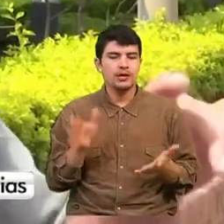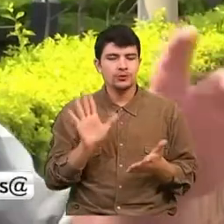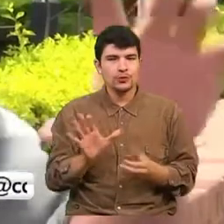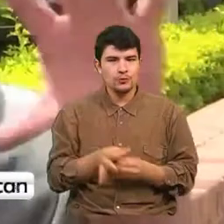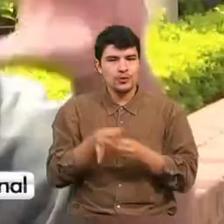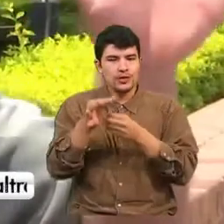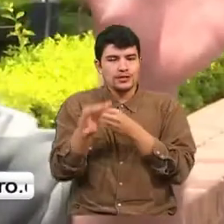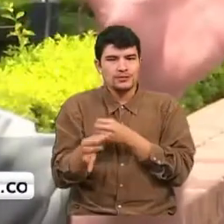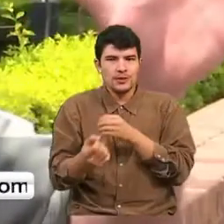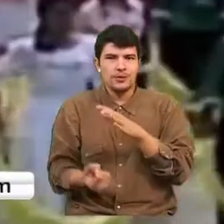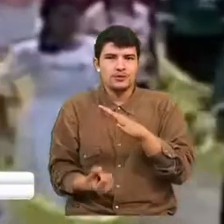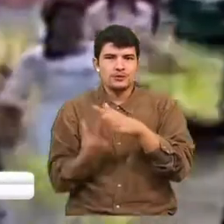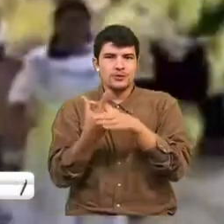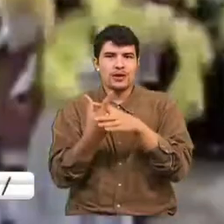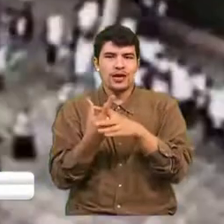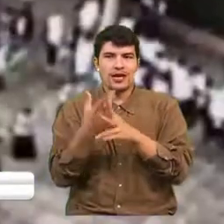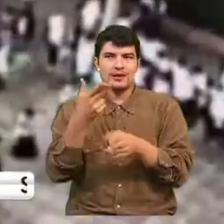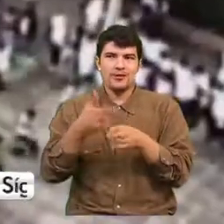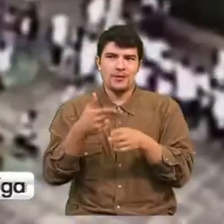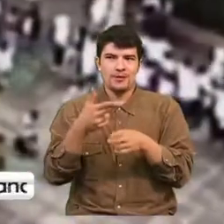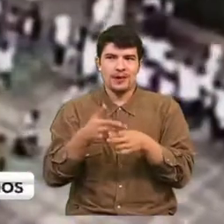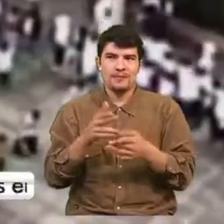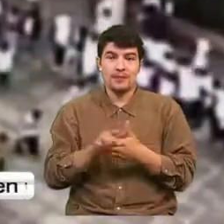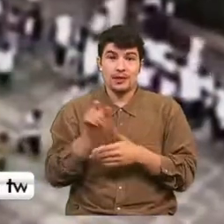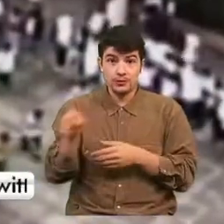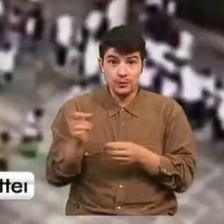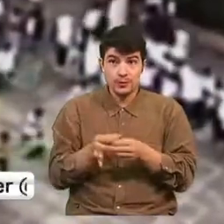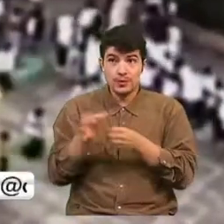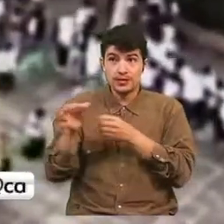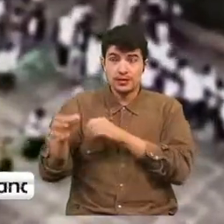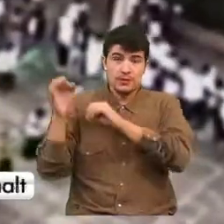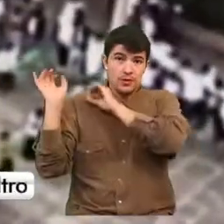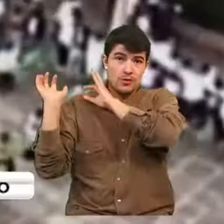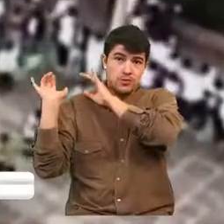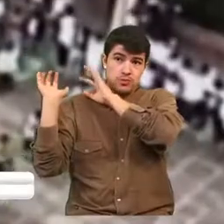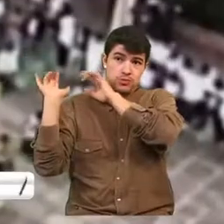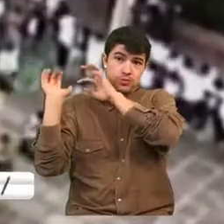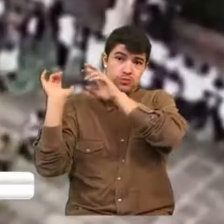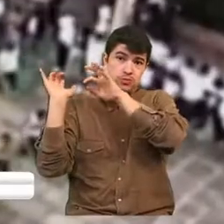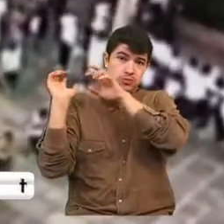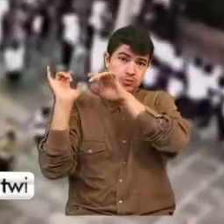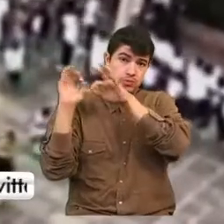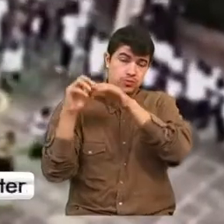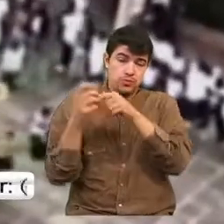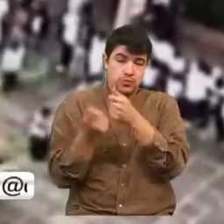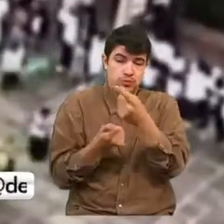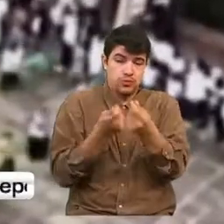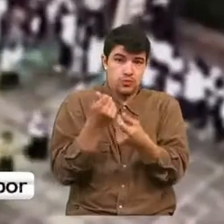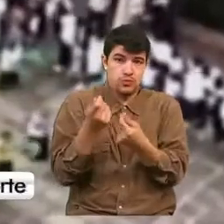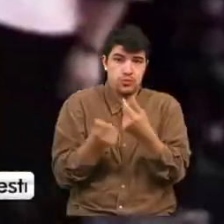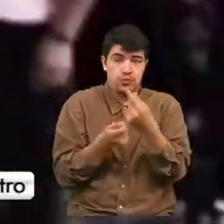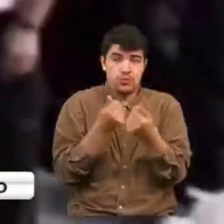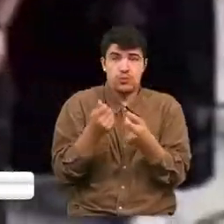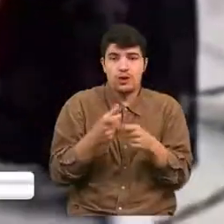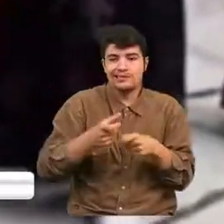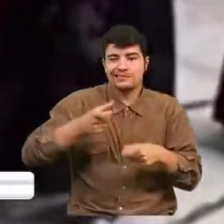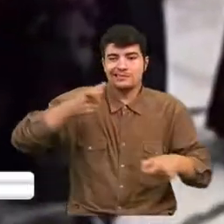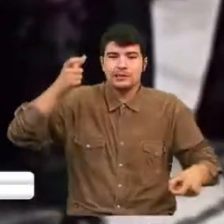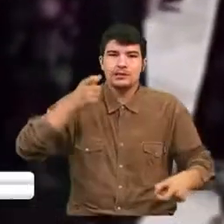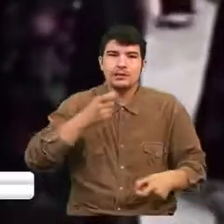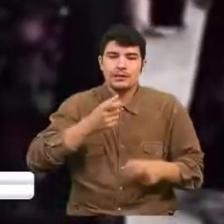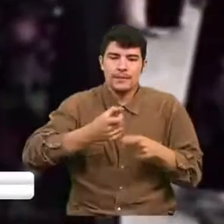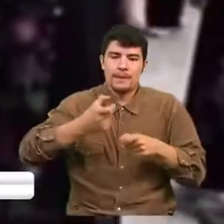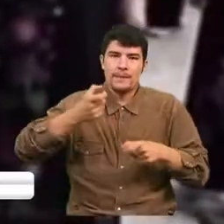municipio crearle un nombre. El municipio ha tenido una migración en su economía que dependía de la caña de azúcar y